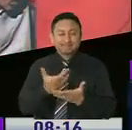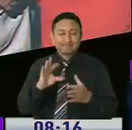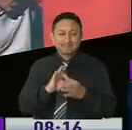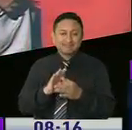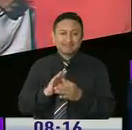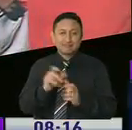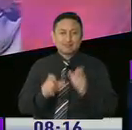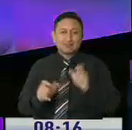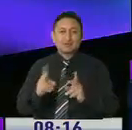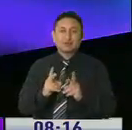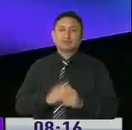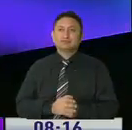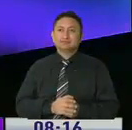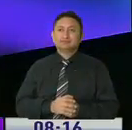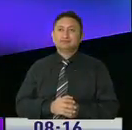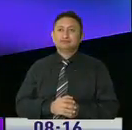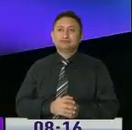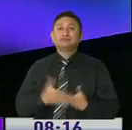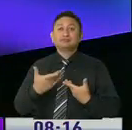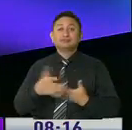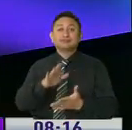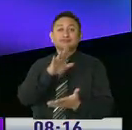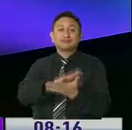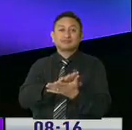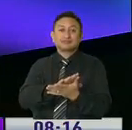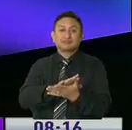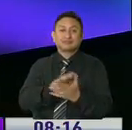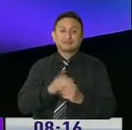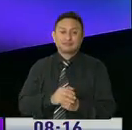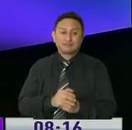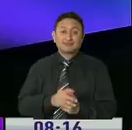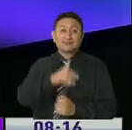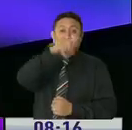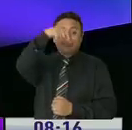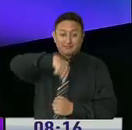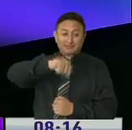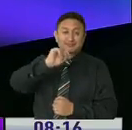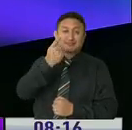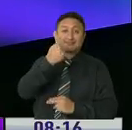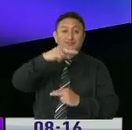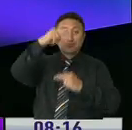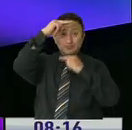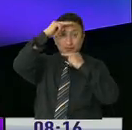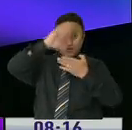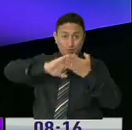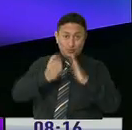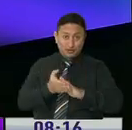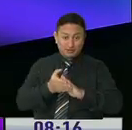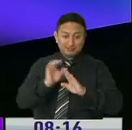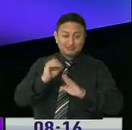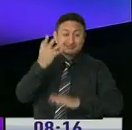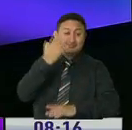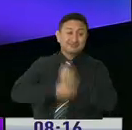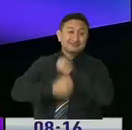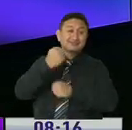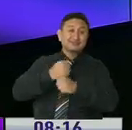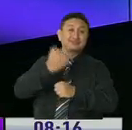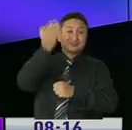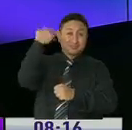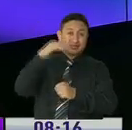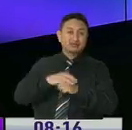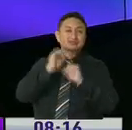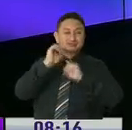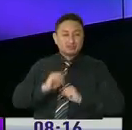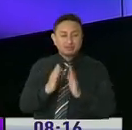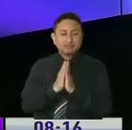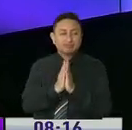a los vecinos, dando tranquilidad, algo que en este, el primer noticiero de la comunidad desde hace muchos años, hemos